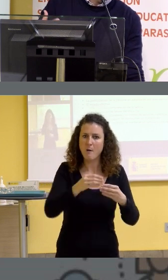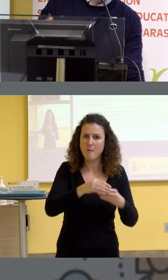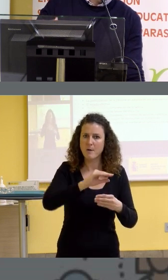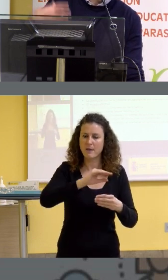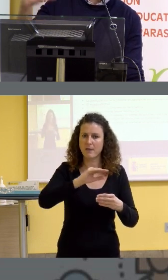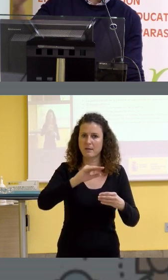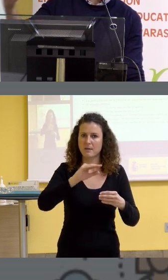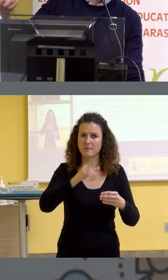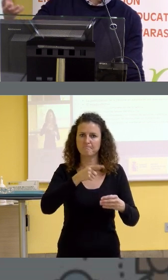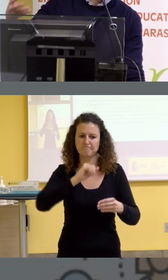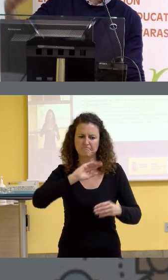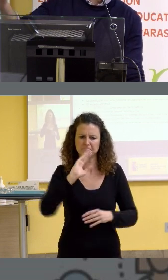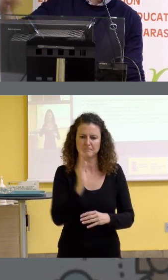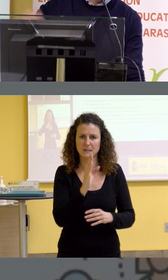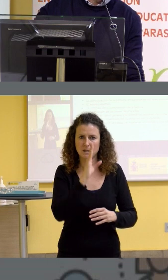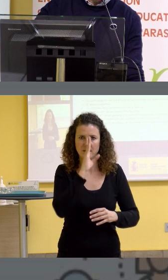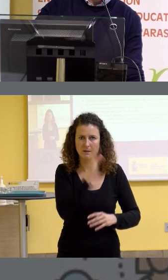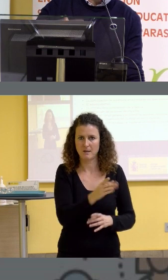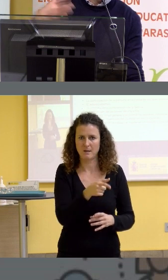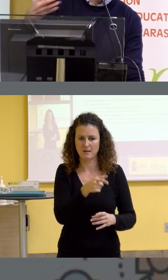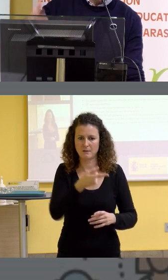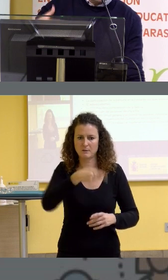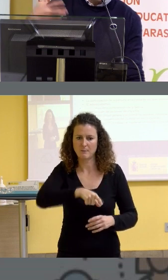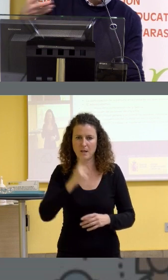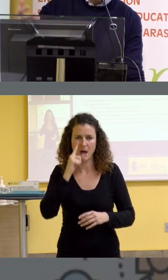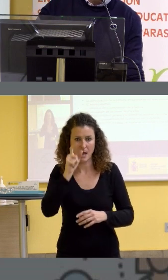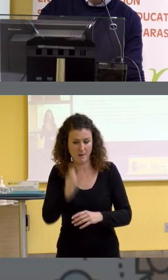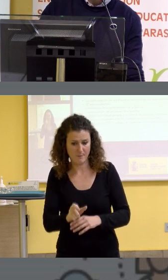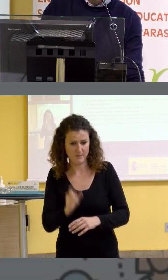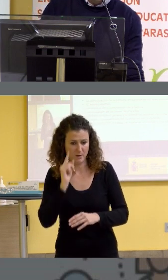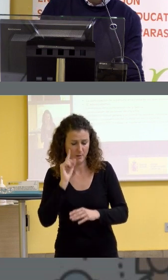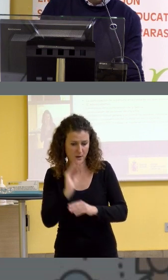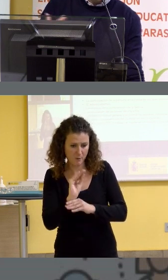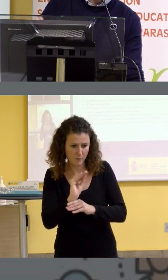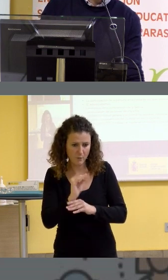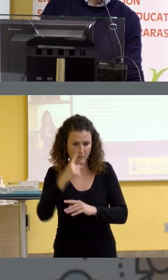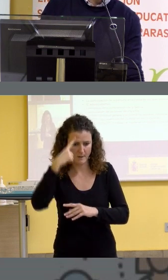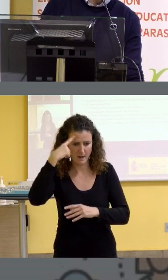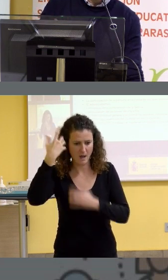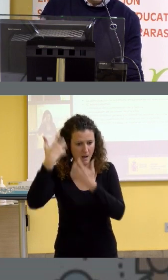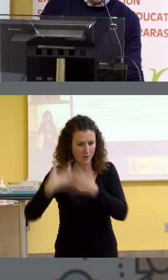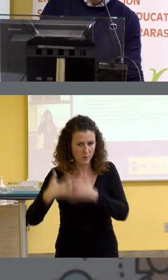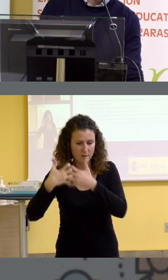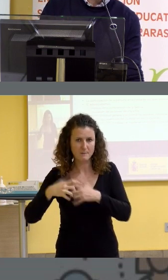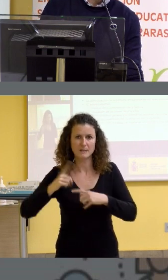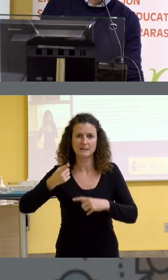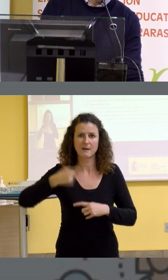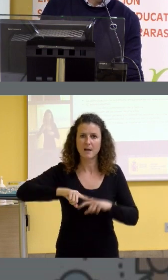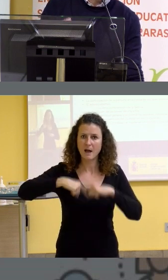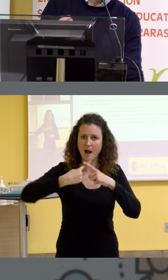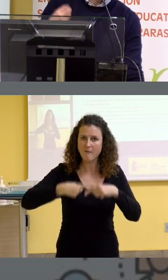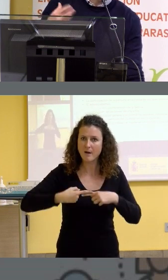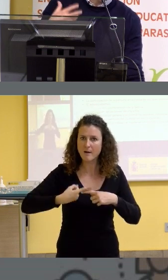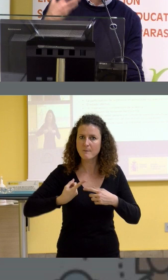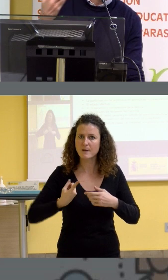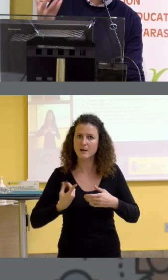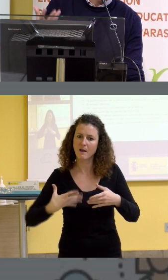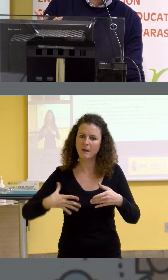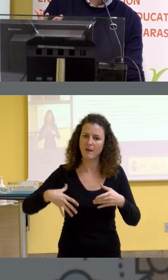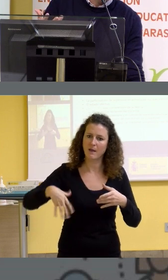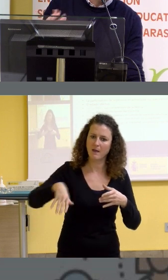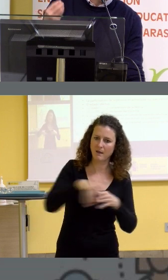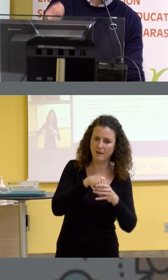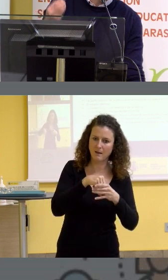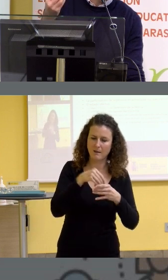afectivo del paciente tiene un impacto indirecto en el cuidador y en la propia persona y en la cognición. Que la familia se implique en los cuidados y que la familia comprenda